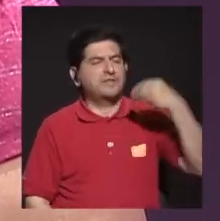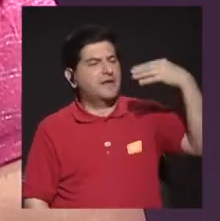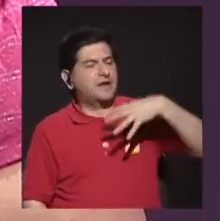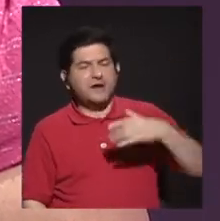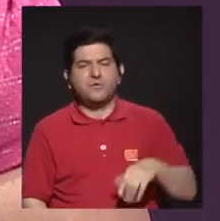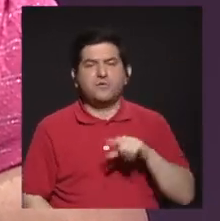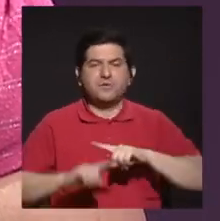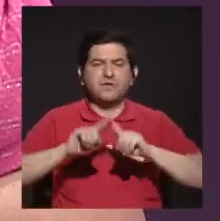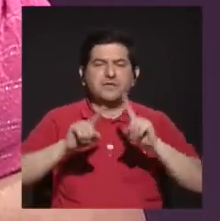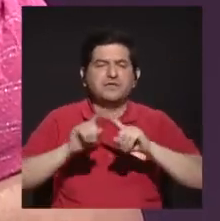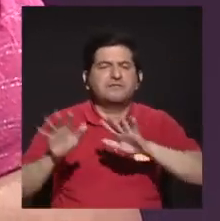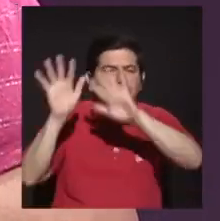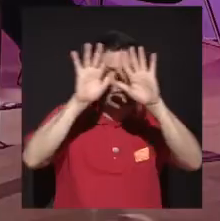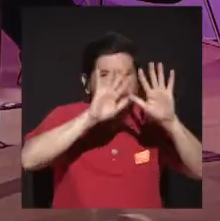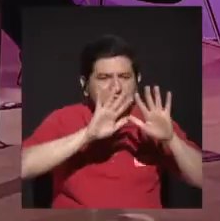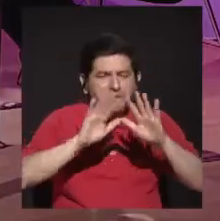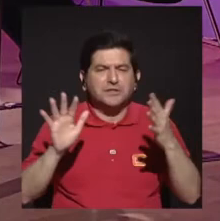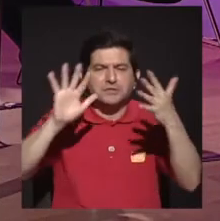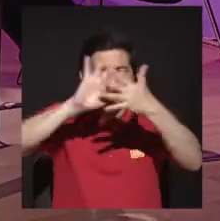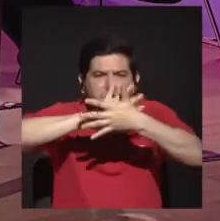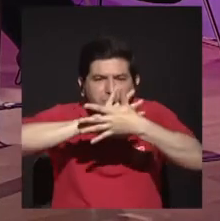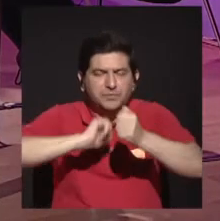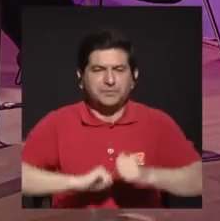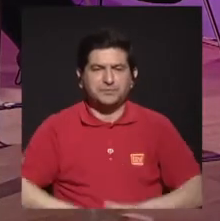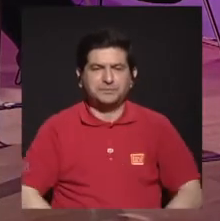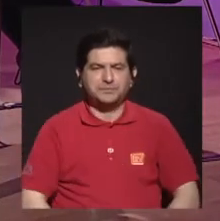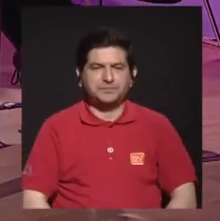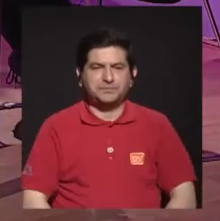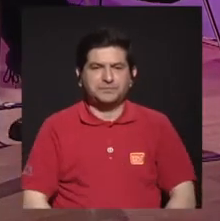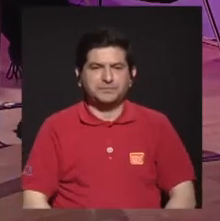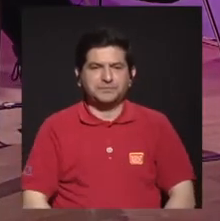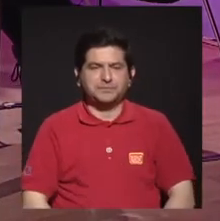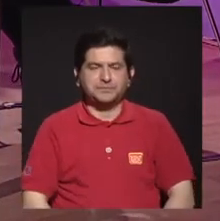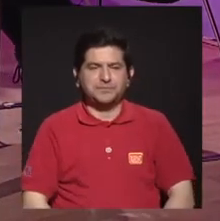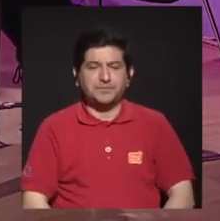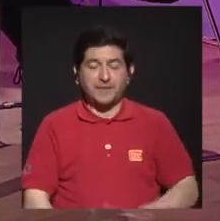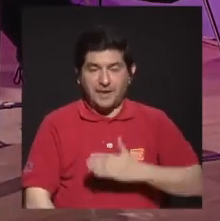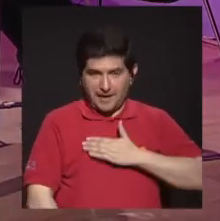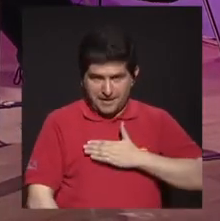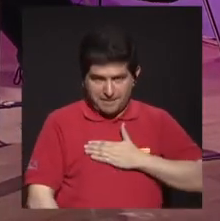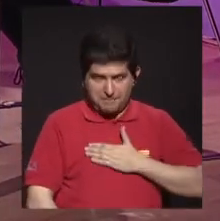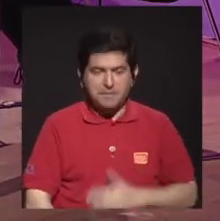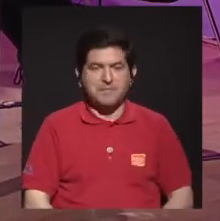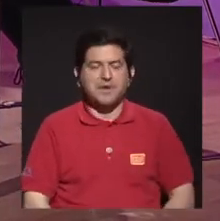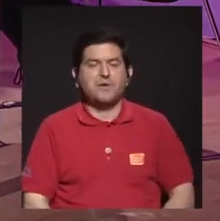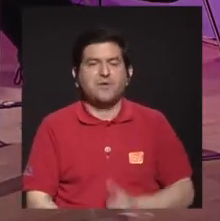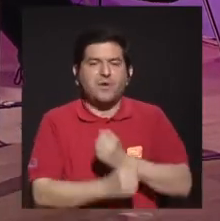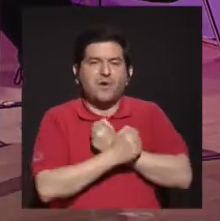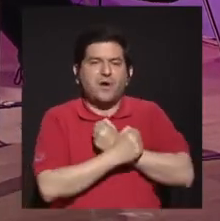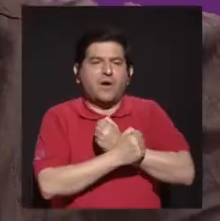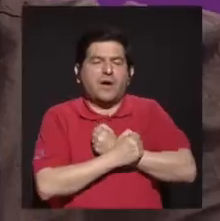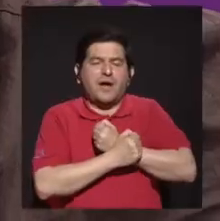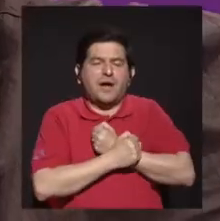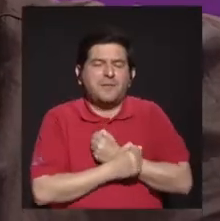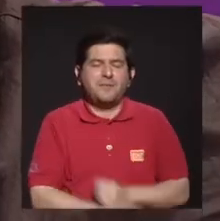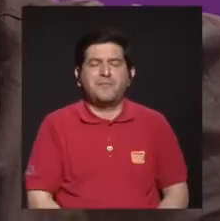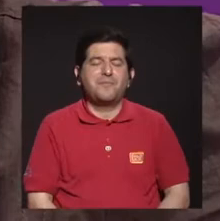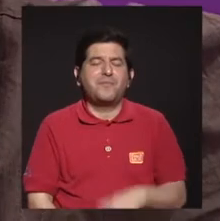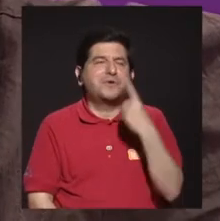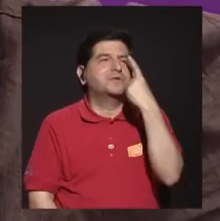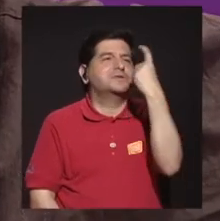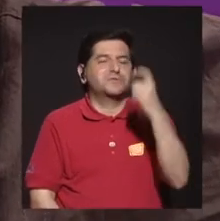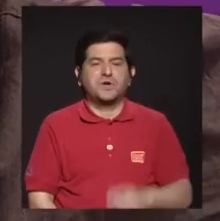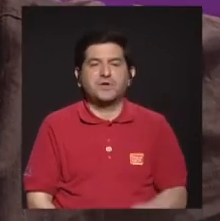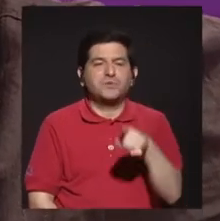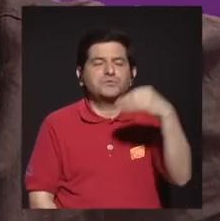en tanta oscuridad. Qué lindo. Y el mío sería amor platónico. Dice,